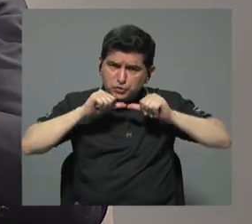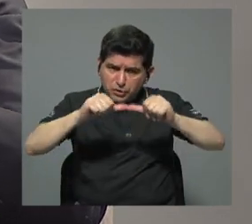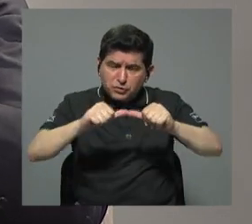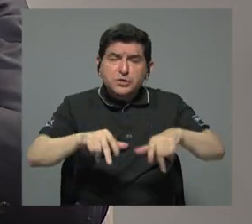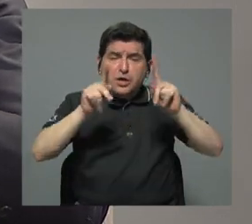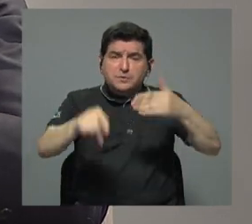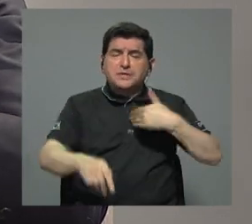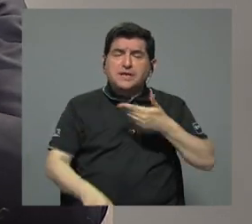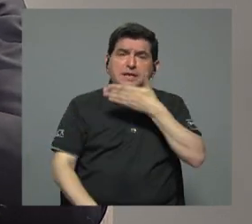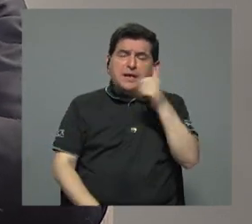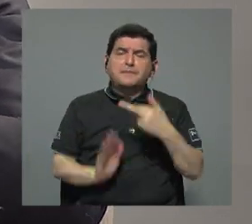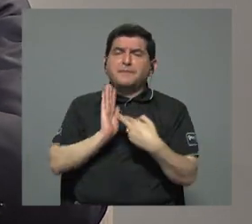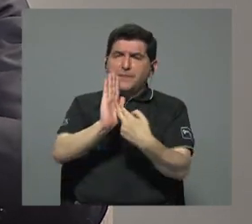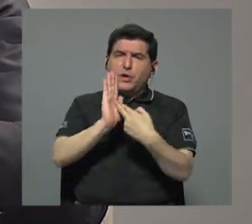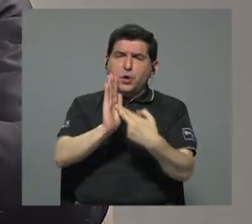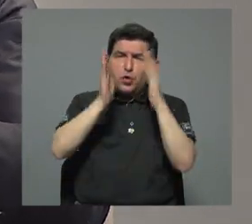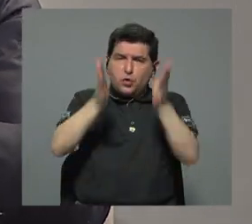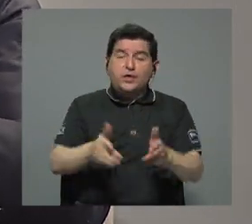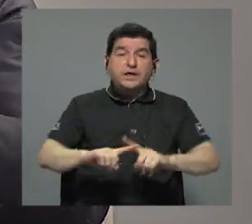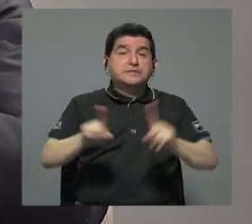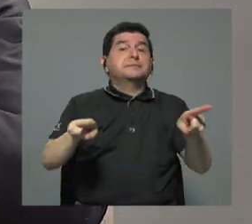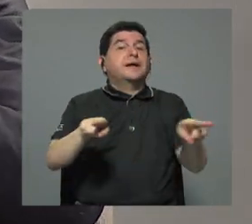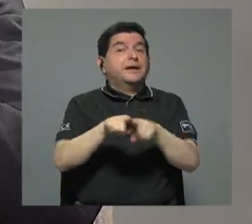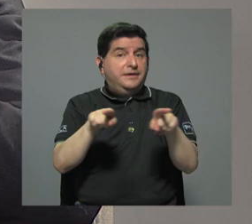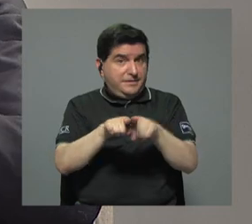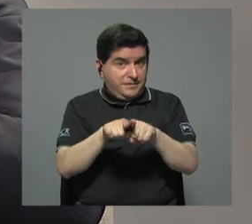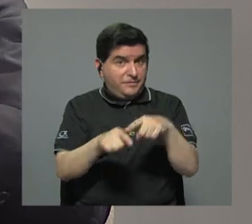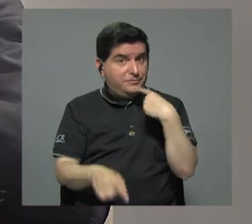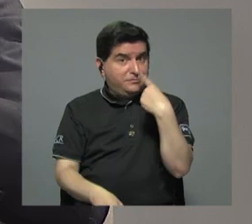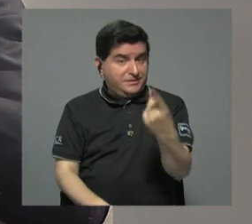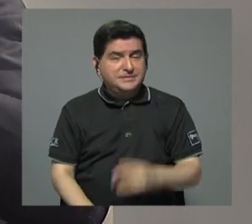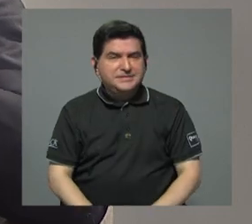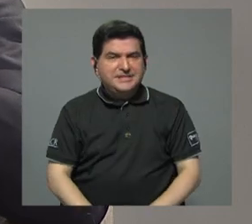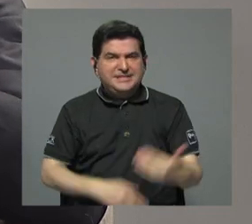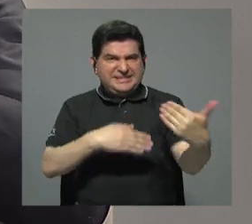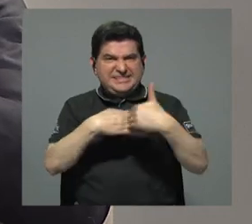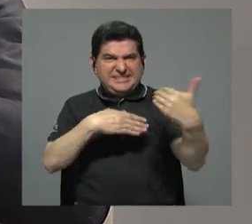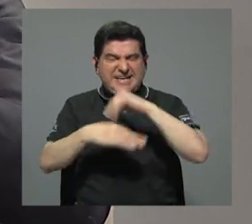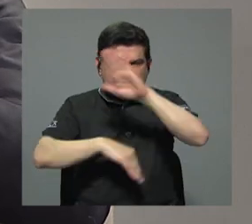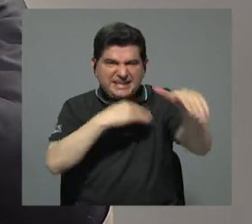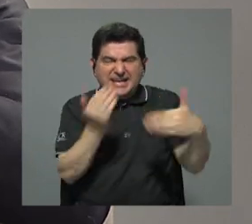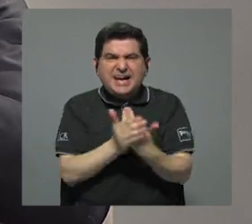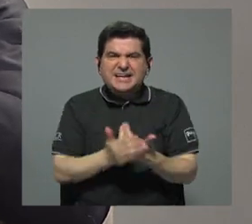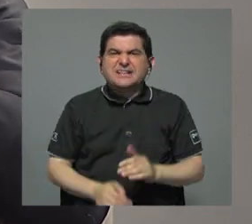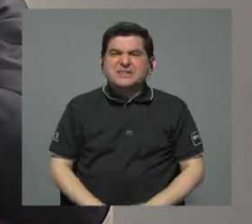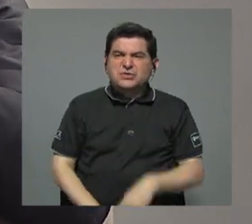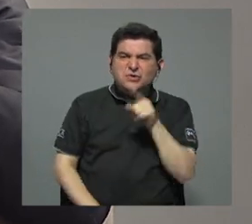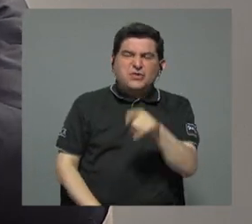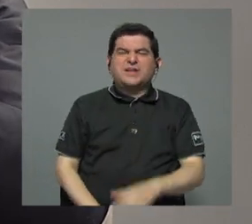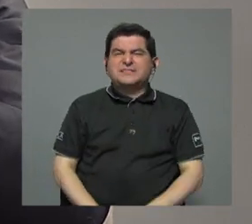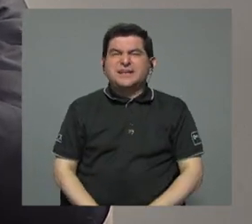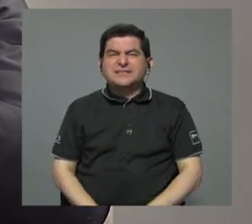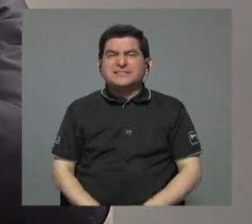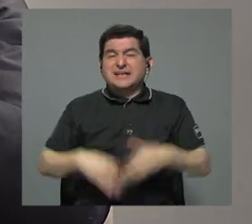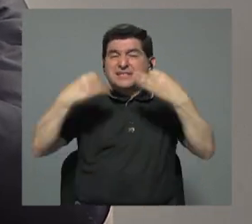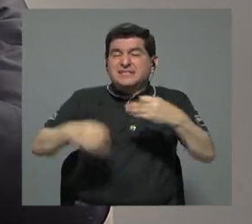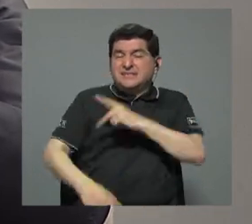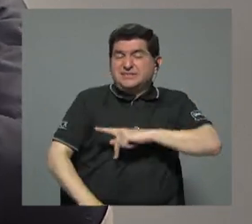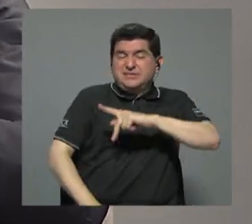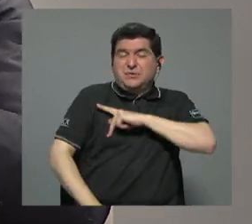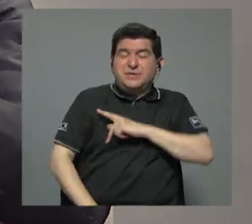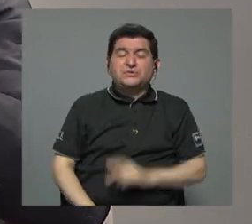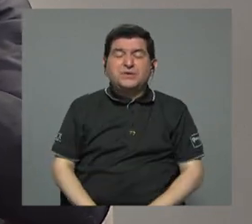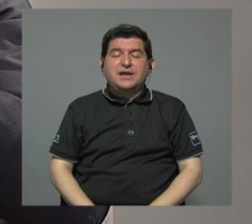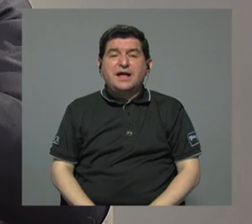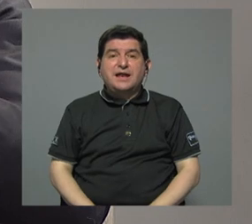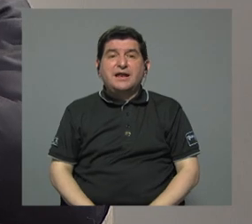gente cuente con mejor representación pero además de eso hay que decir hay que atacar todos aquellos bolsones de discrecionalidad a la administración pública